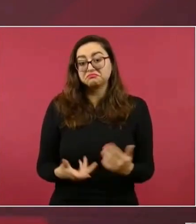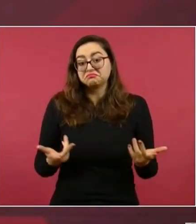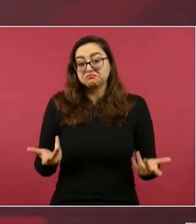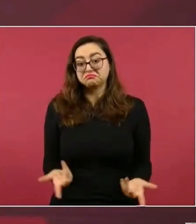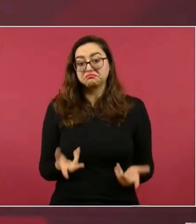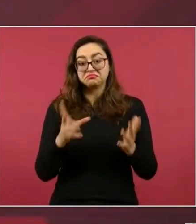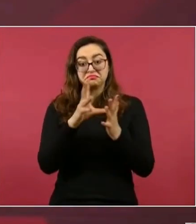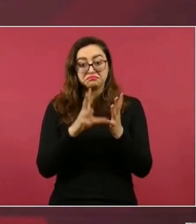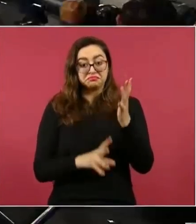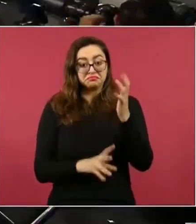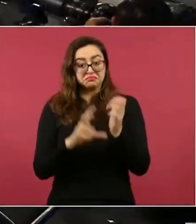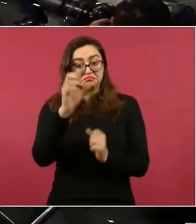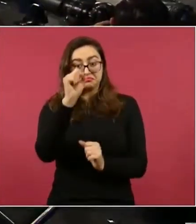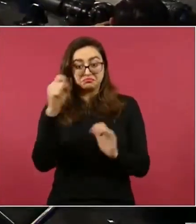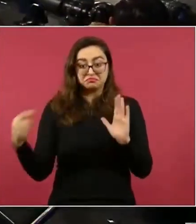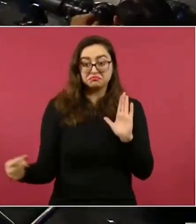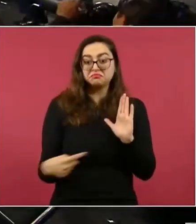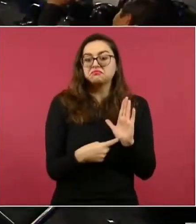norma